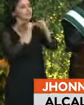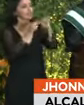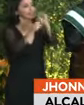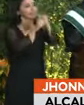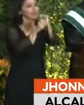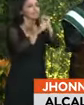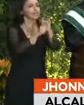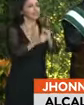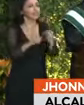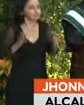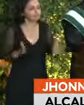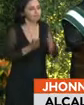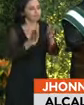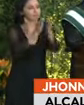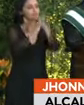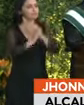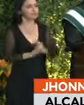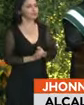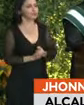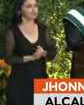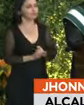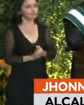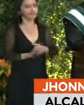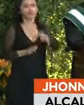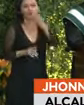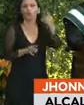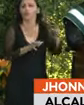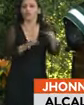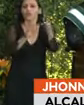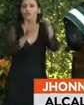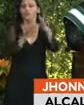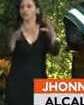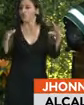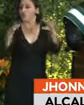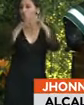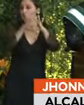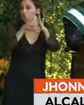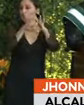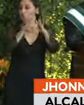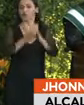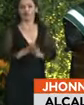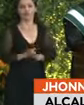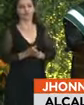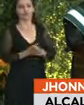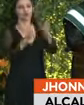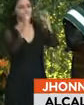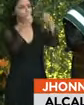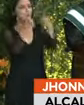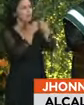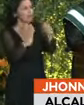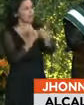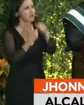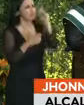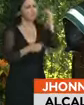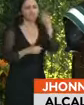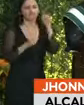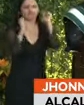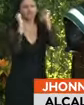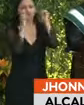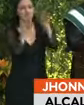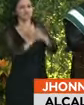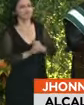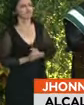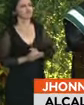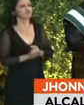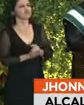sigamos trabajando con ese impulso. Porque es la única manera de unirnos. Dejemos las peleas políticas. Dejemos